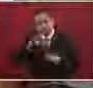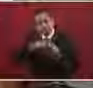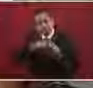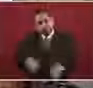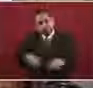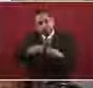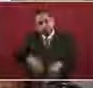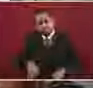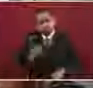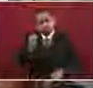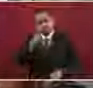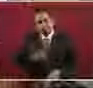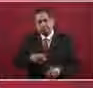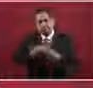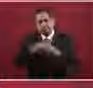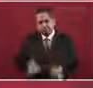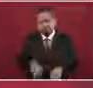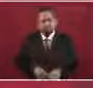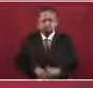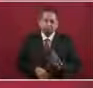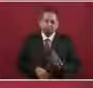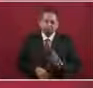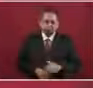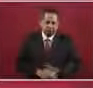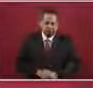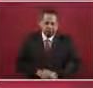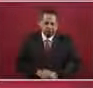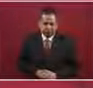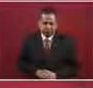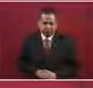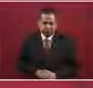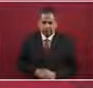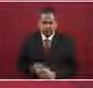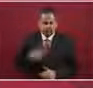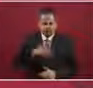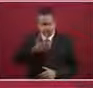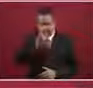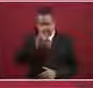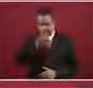No, no, porque yo digo